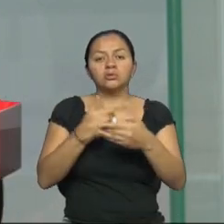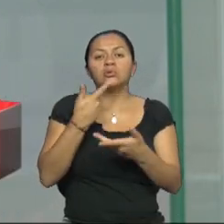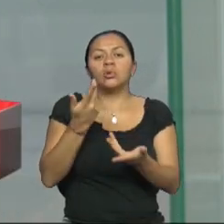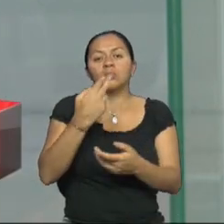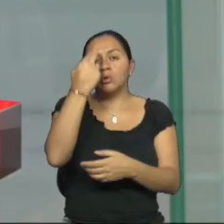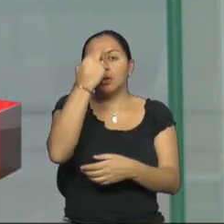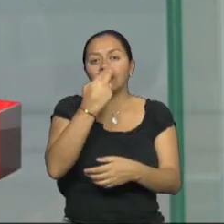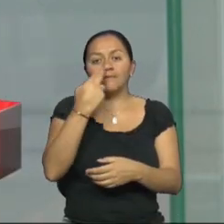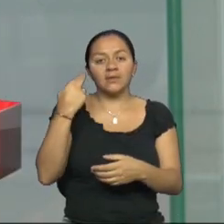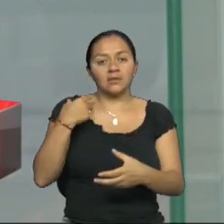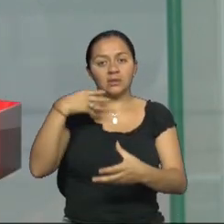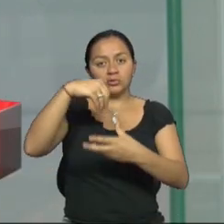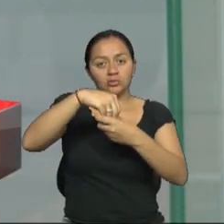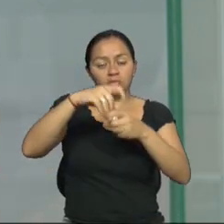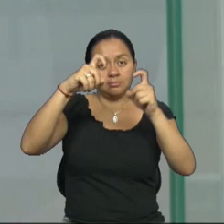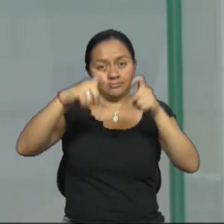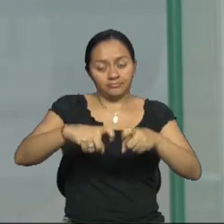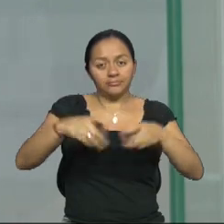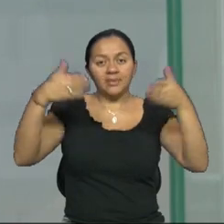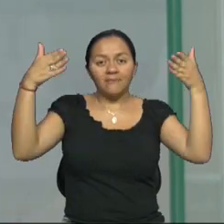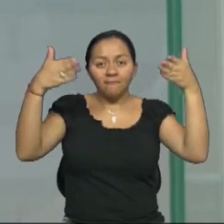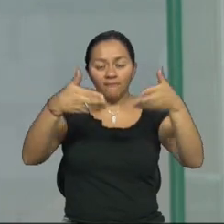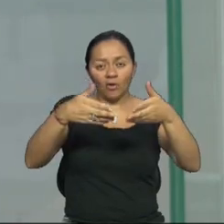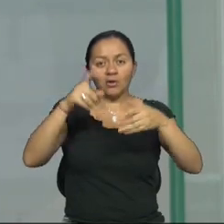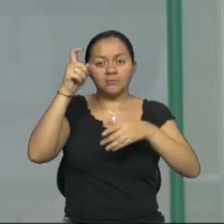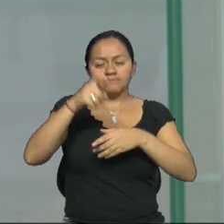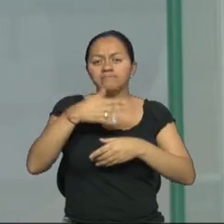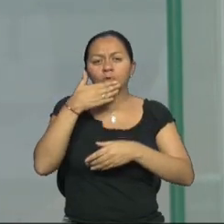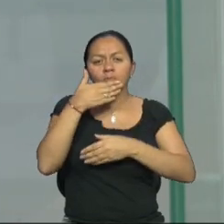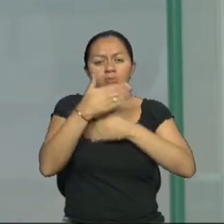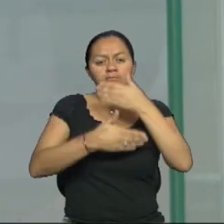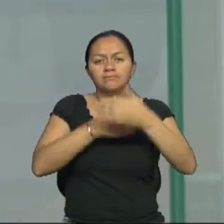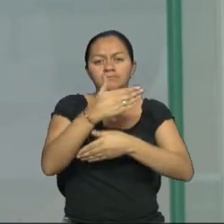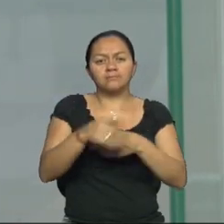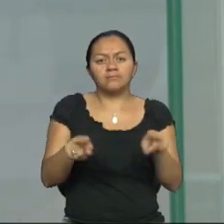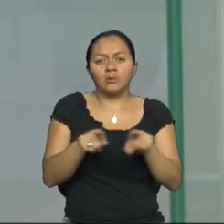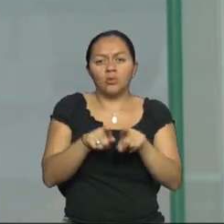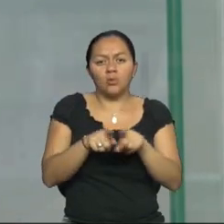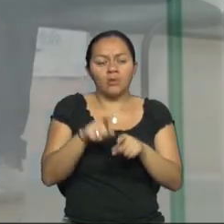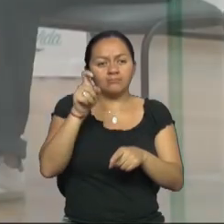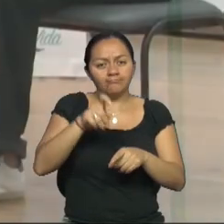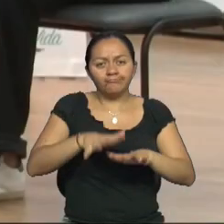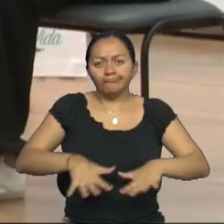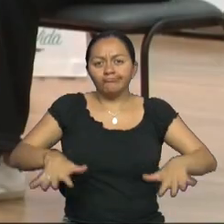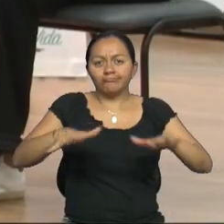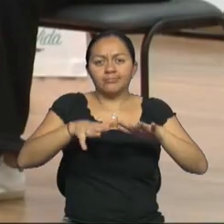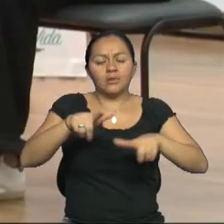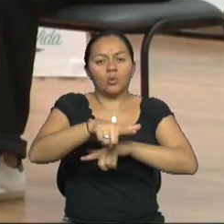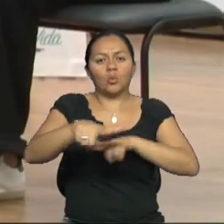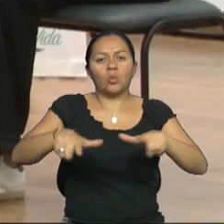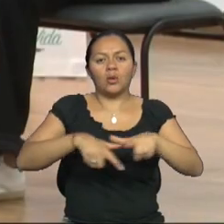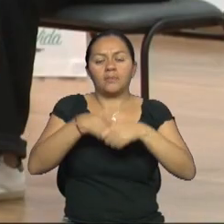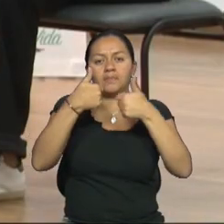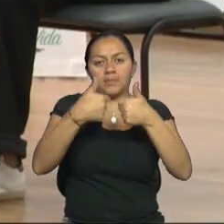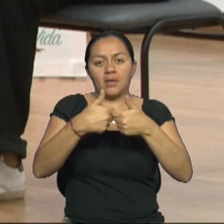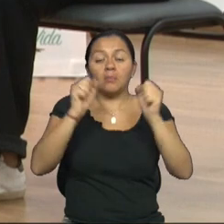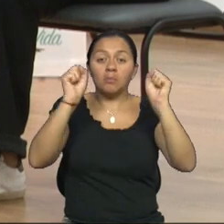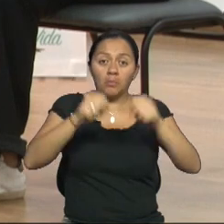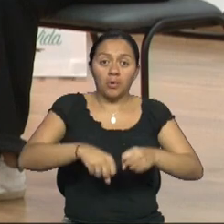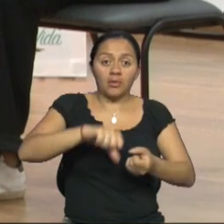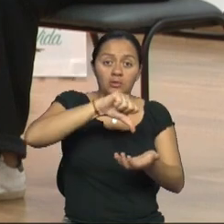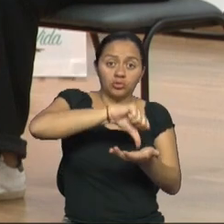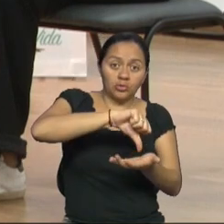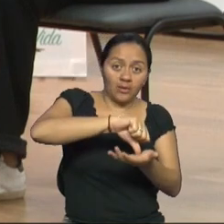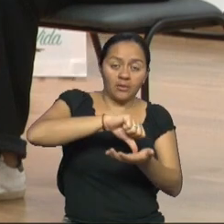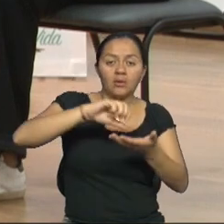rehabilitación en el enfoque, digamos, no en el enfoque, en su territorio propiamente, que puede ser la ciudad,